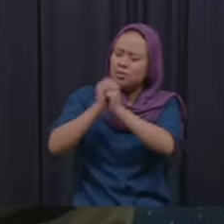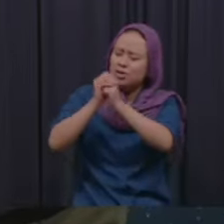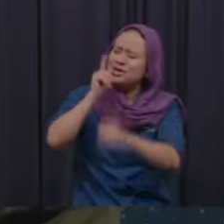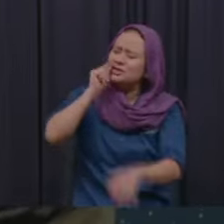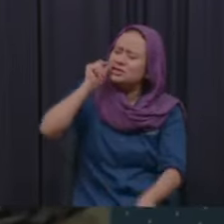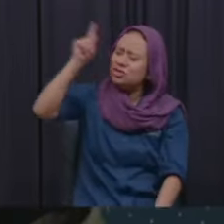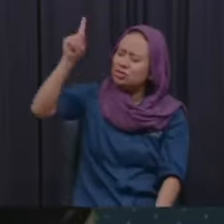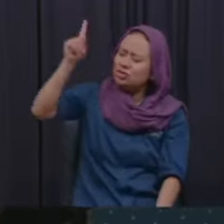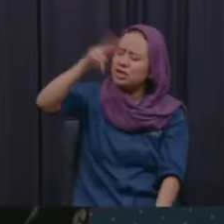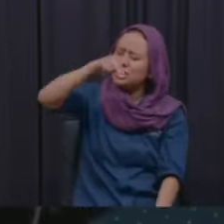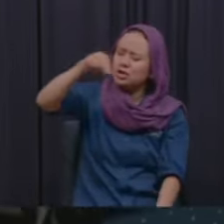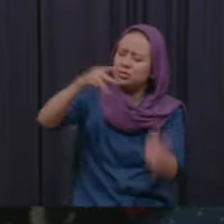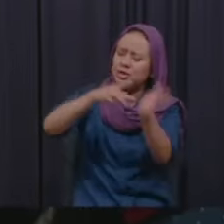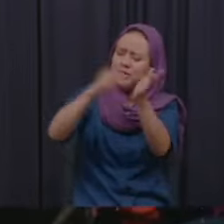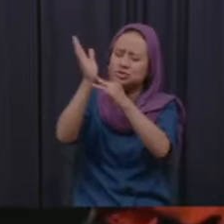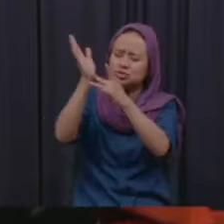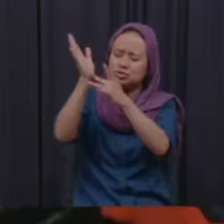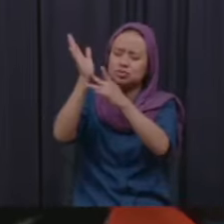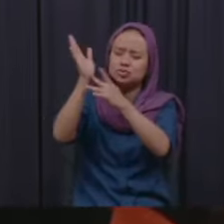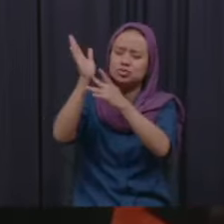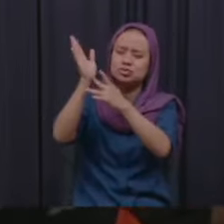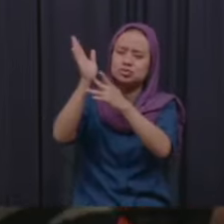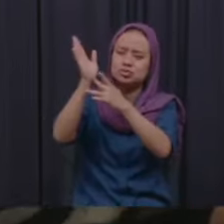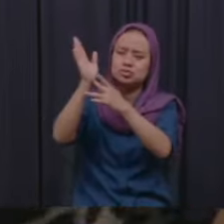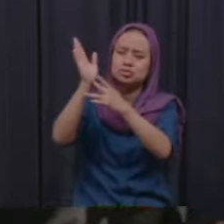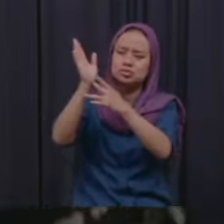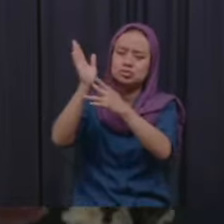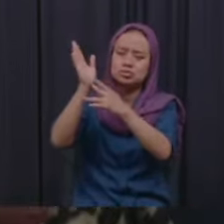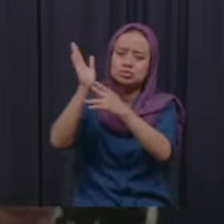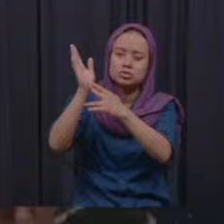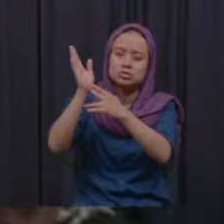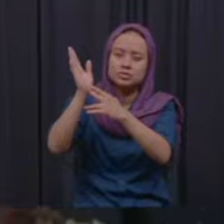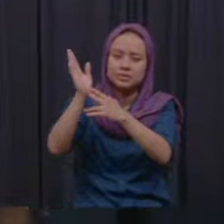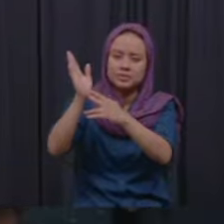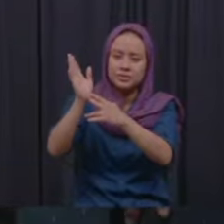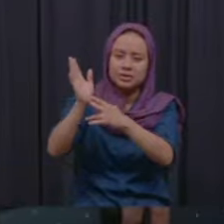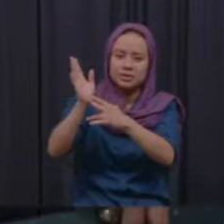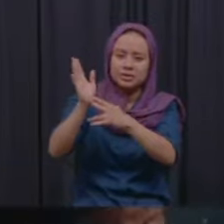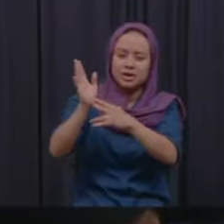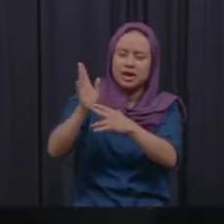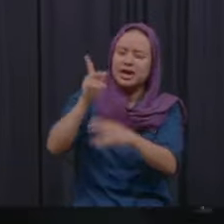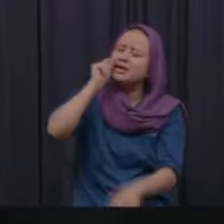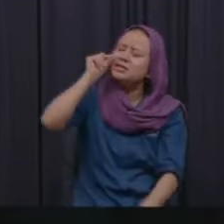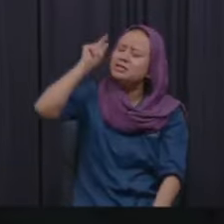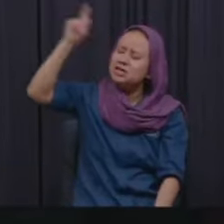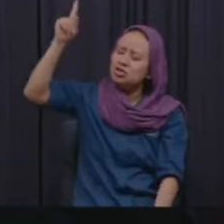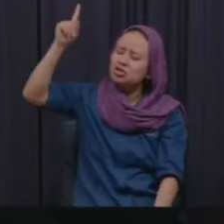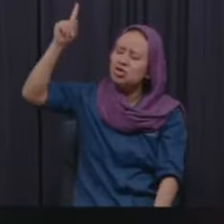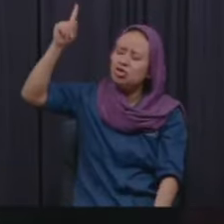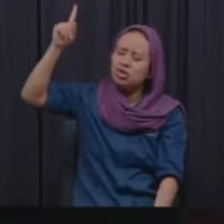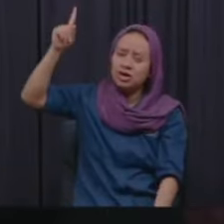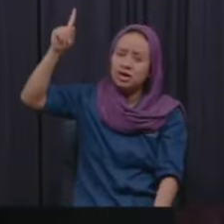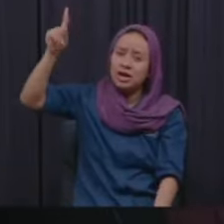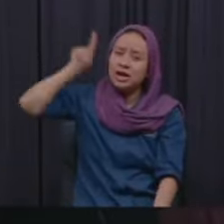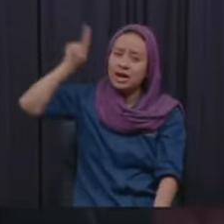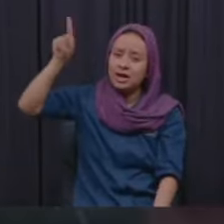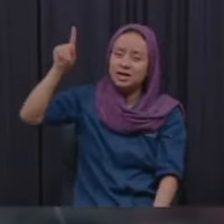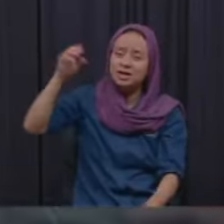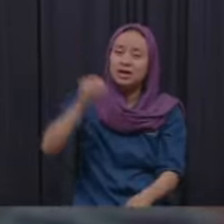En el nombre de Jesús. Allí está el Señor obrando. Allí está el Señor haciendo la obra.